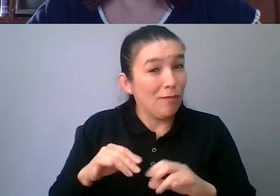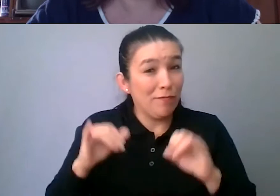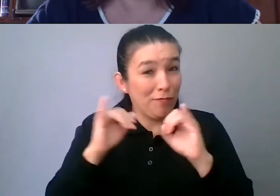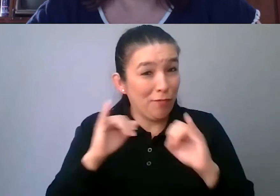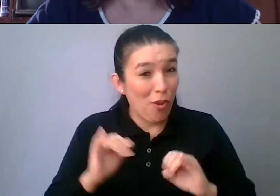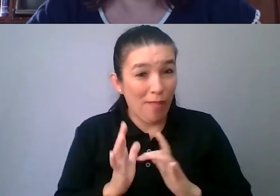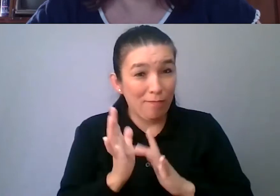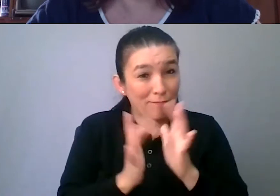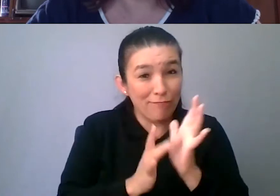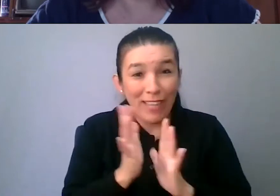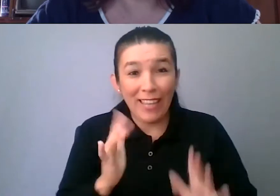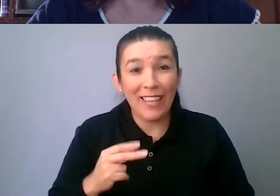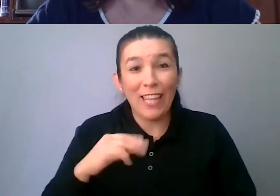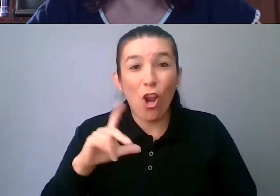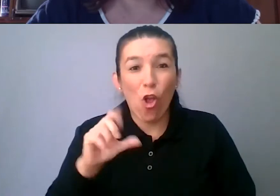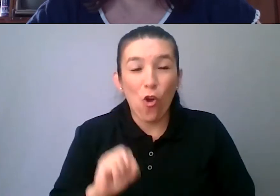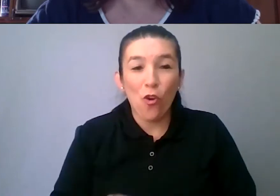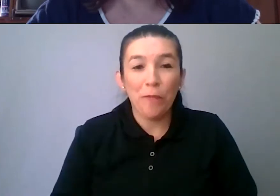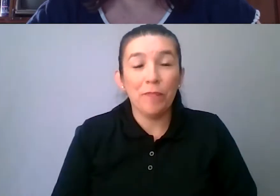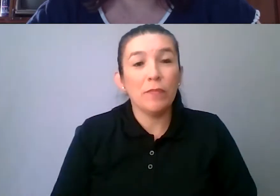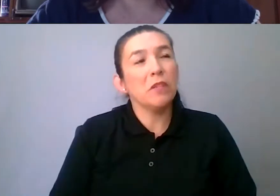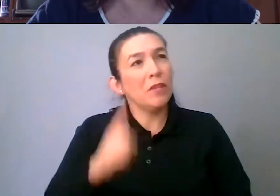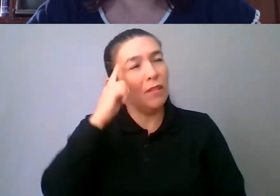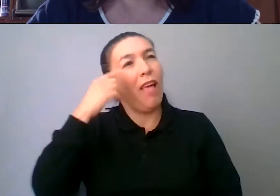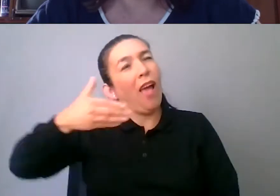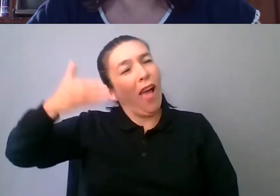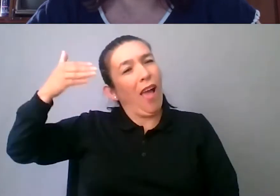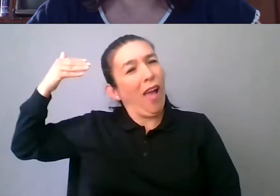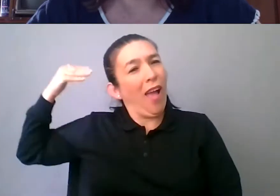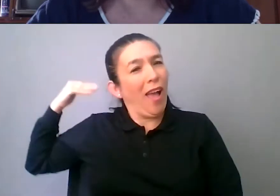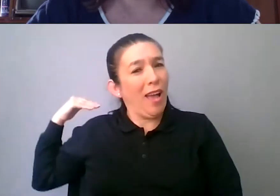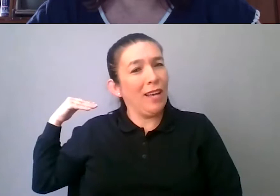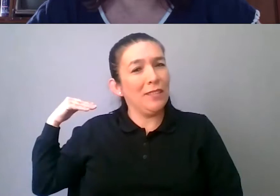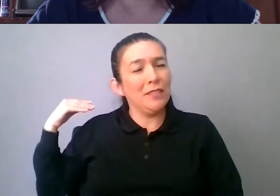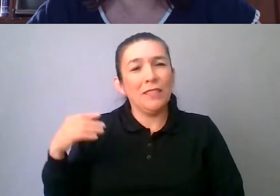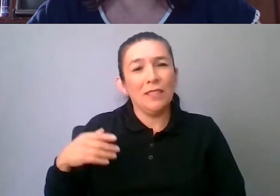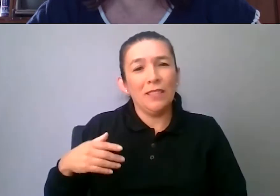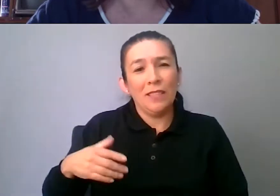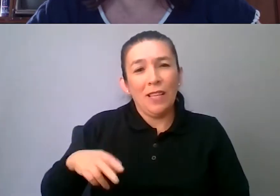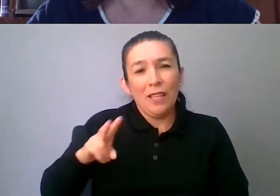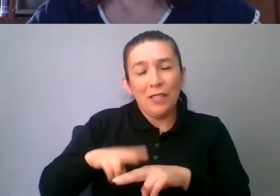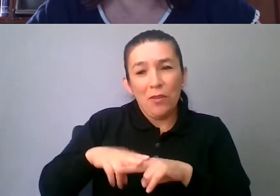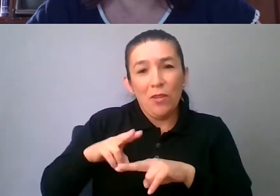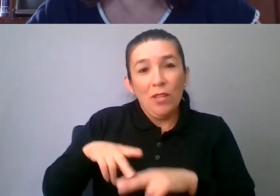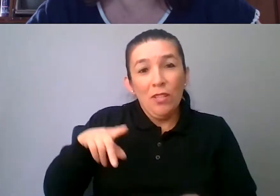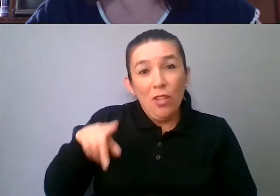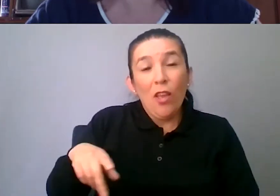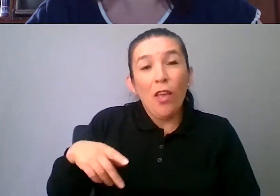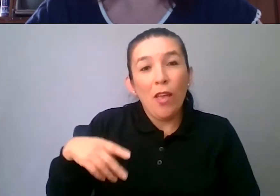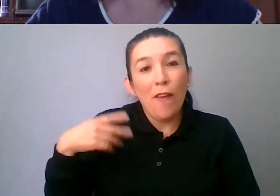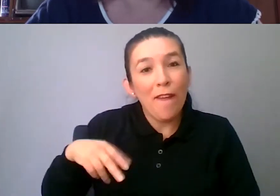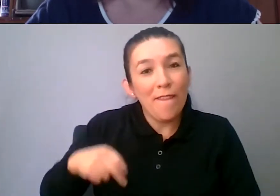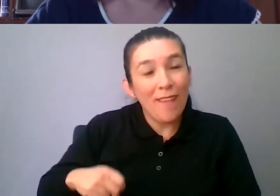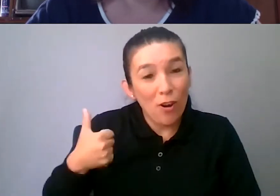Claro, lo que pasa es que yo creo que hubo una época en que se puso demasiado en valor lo que era la cultura escrita